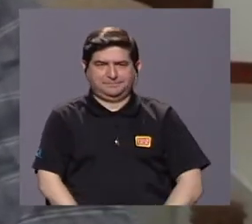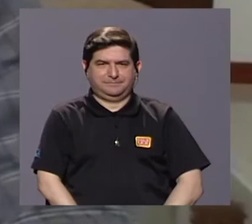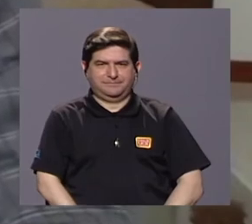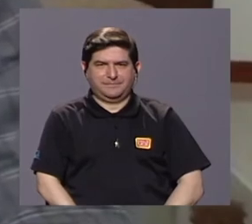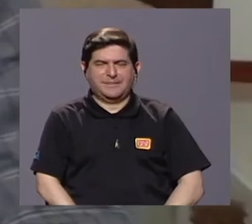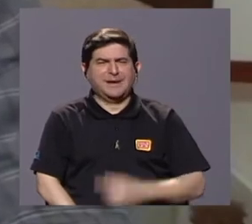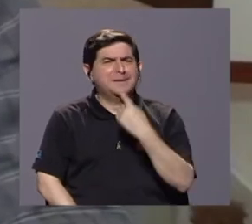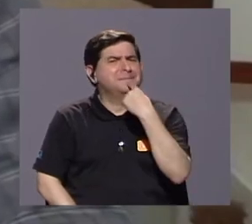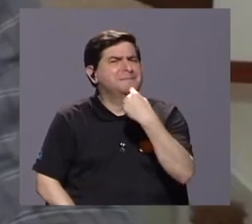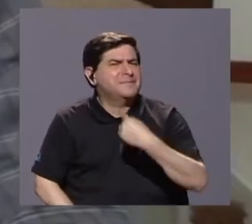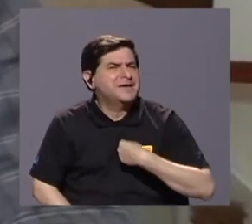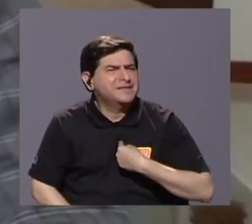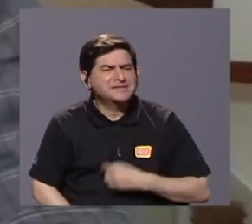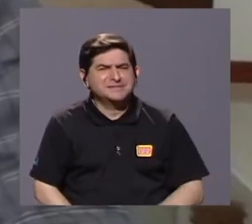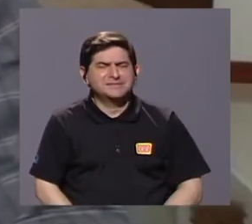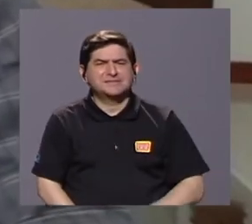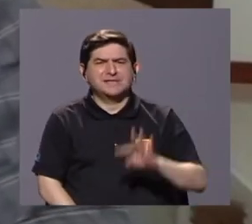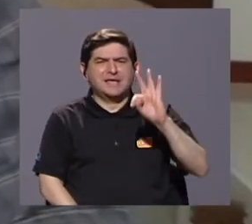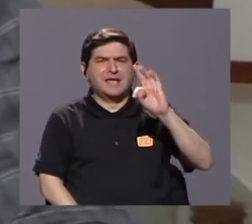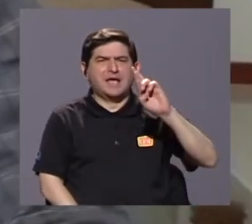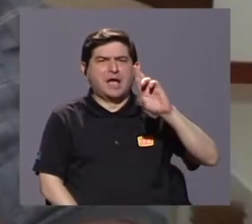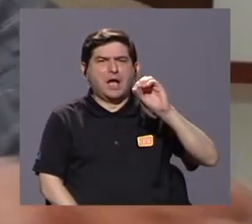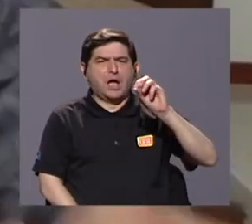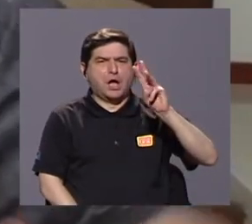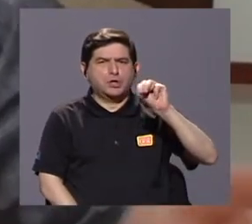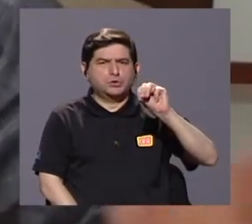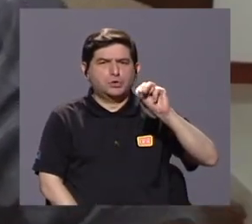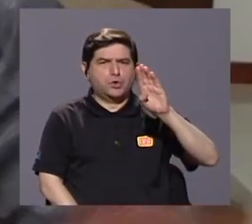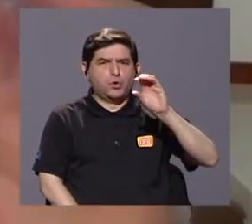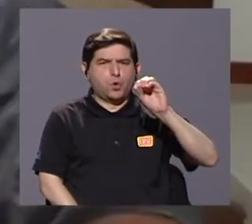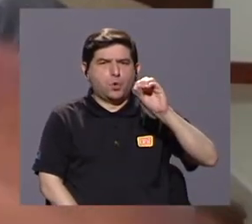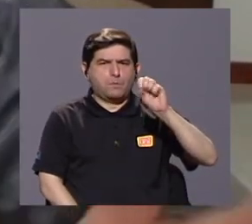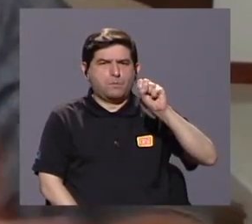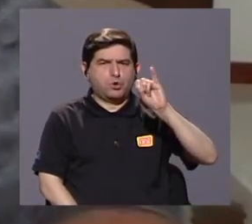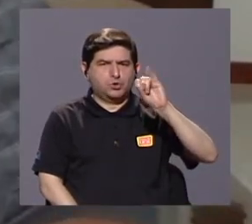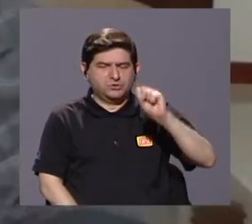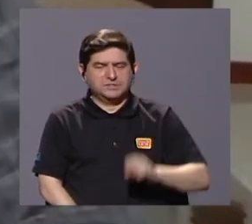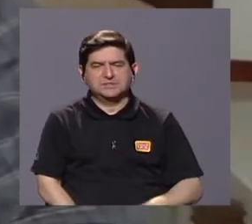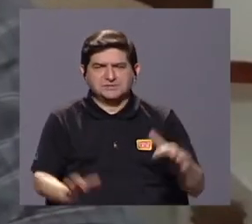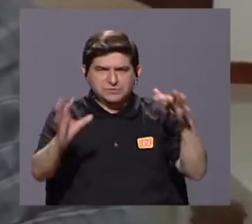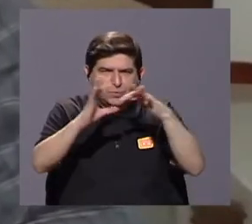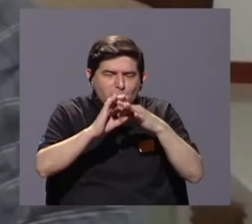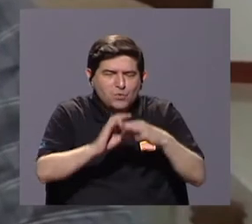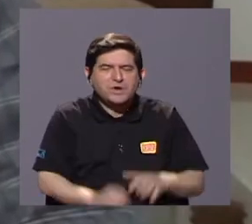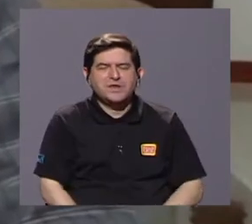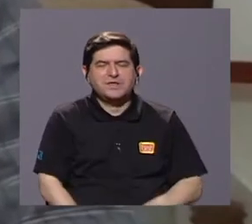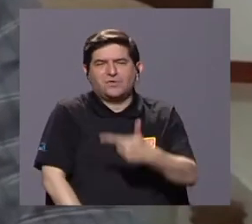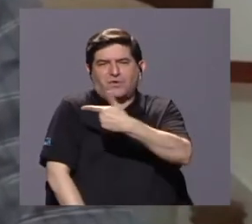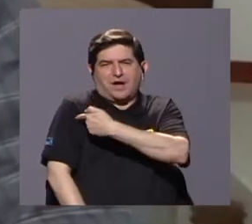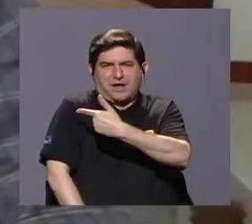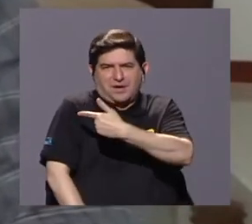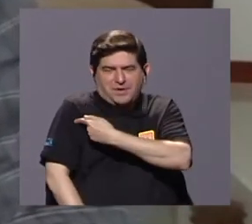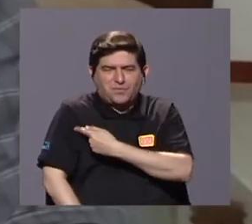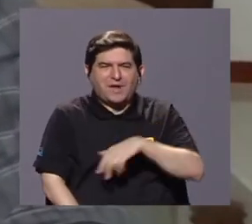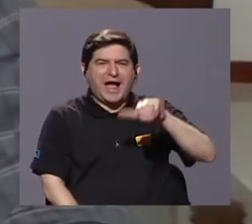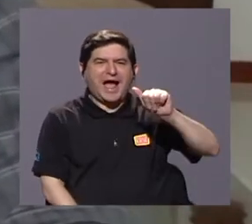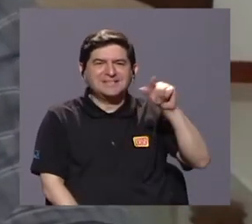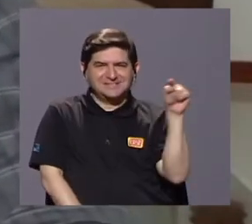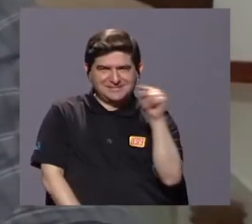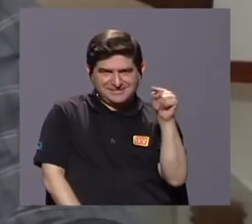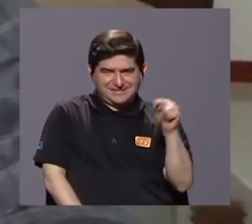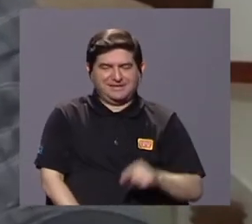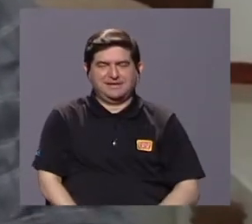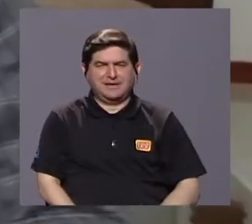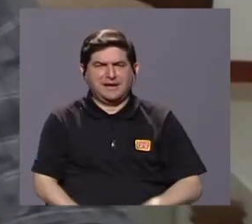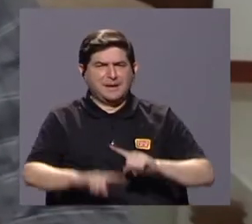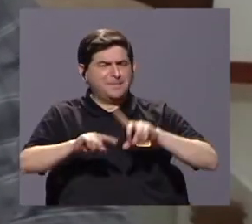Me hablabas de las trombosis venosas asociadas a la vacuna de AstraZeneca particularmente. Sí, pero resulta que